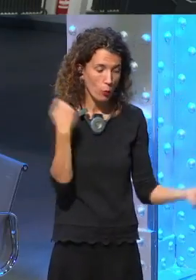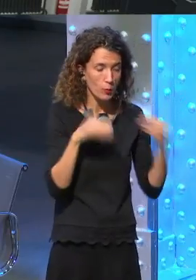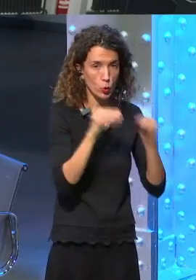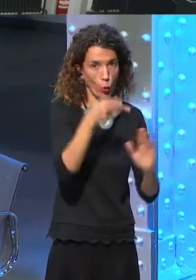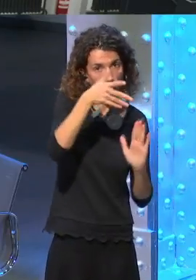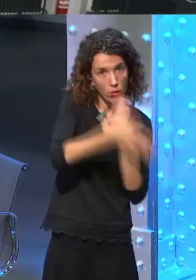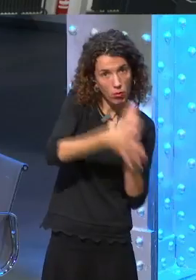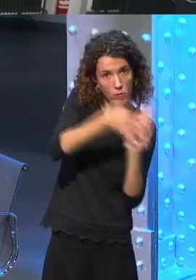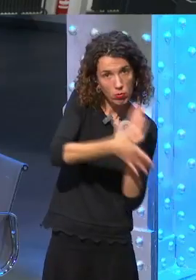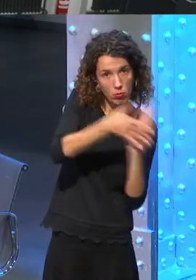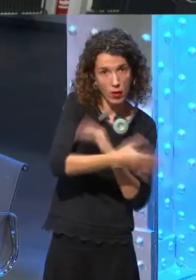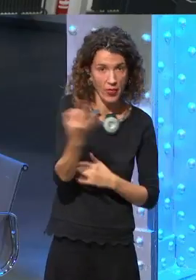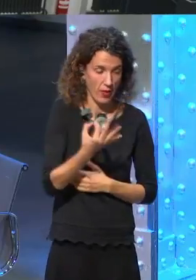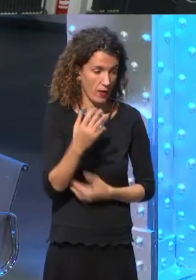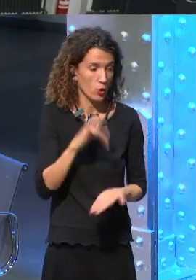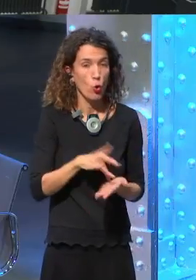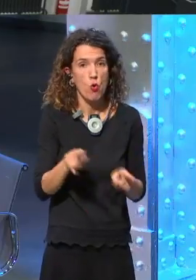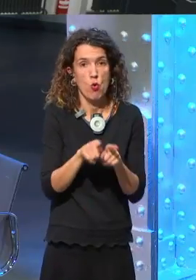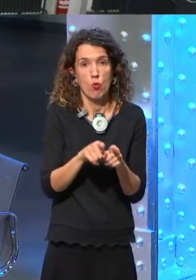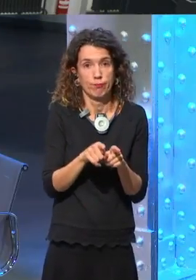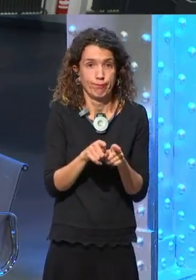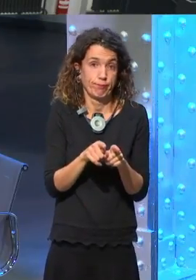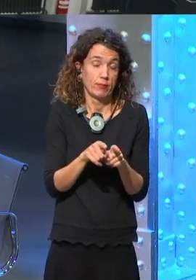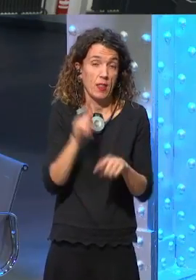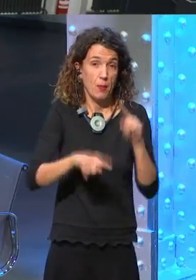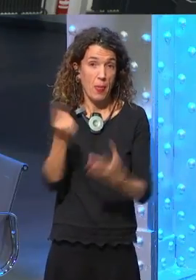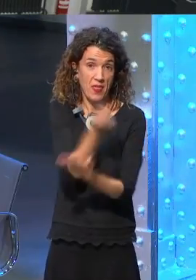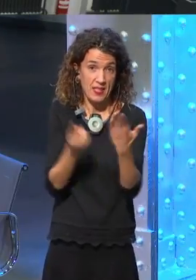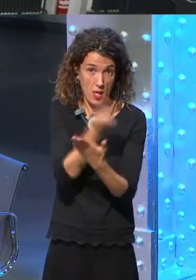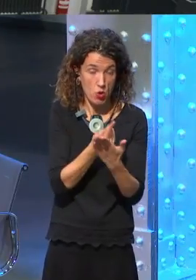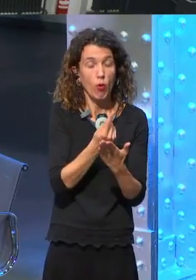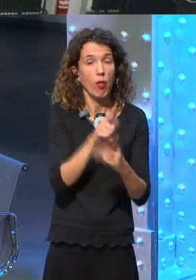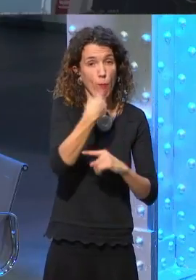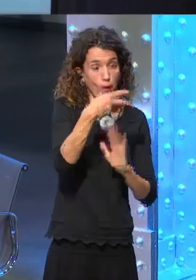comportamiento en línea con el diseño.